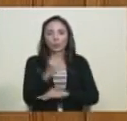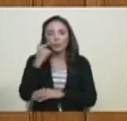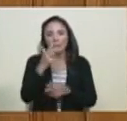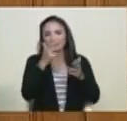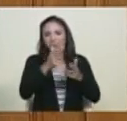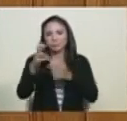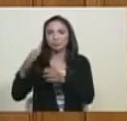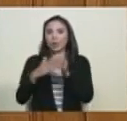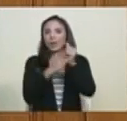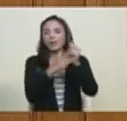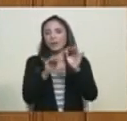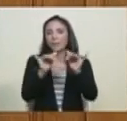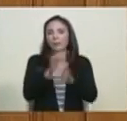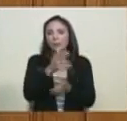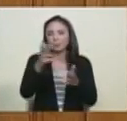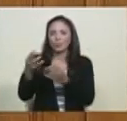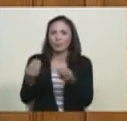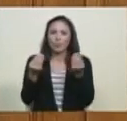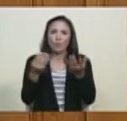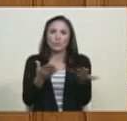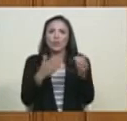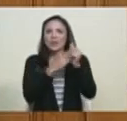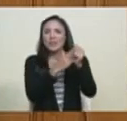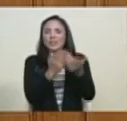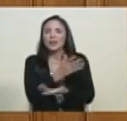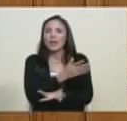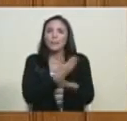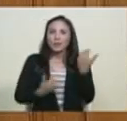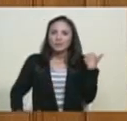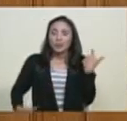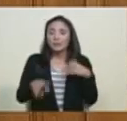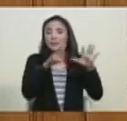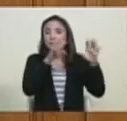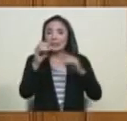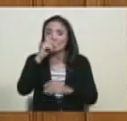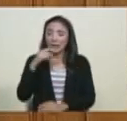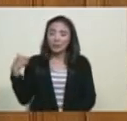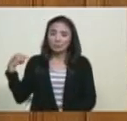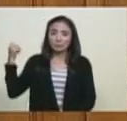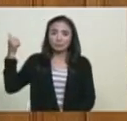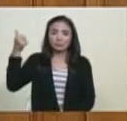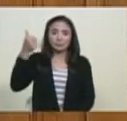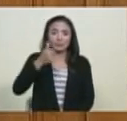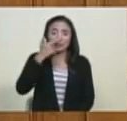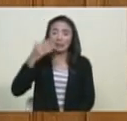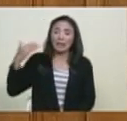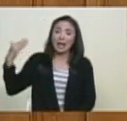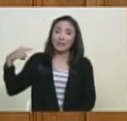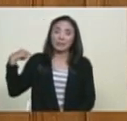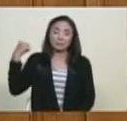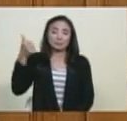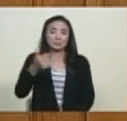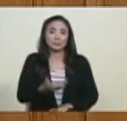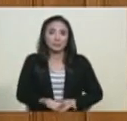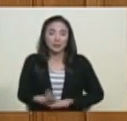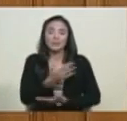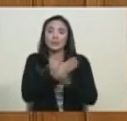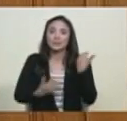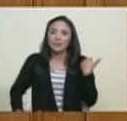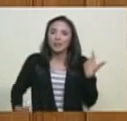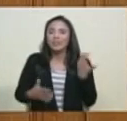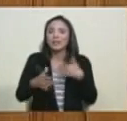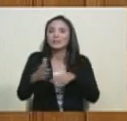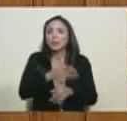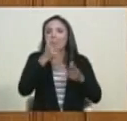los líderes que han existido en ese país, miles de líderes, durante 70 años, desde Gaitán hasta nuestros días. No,